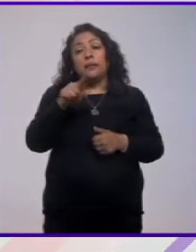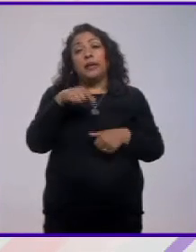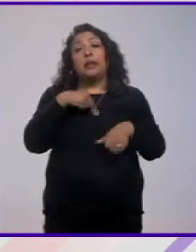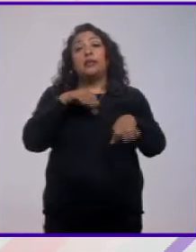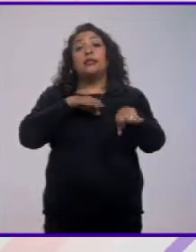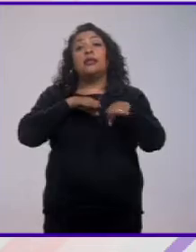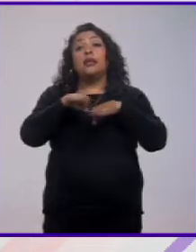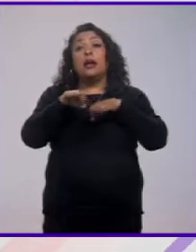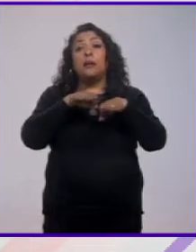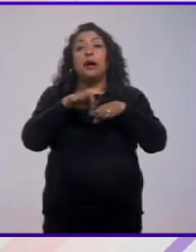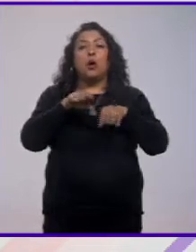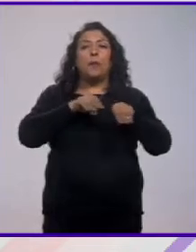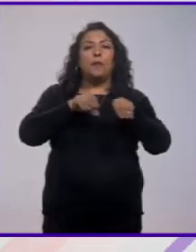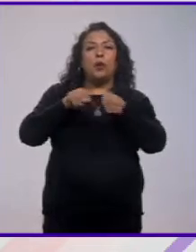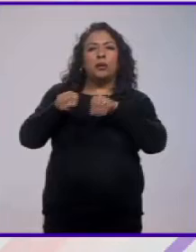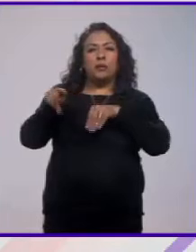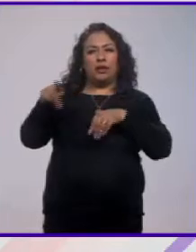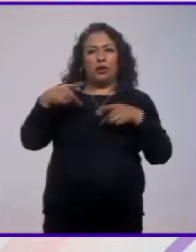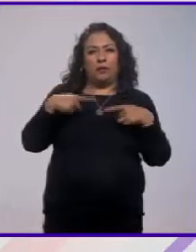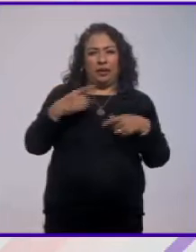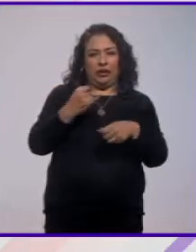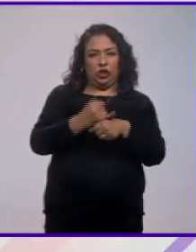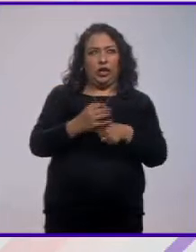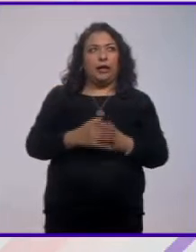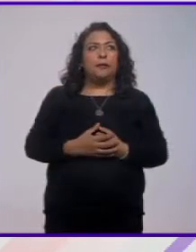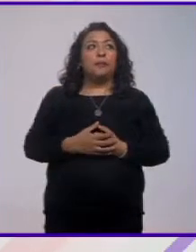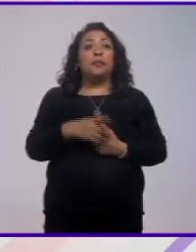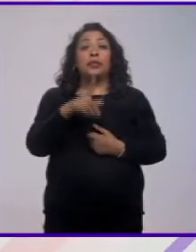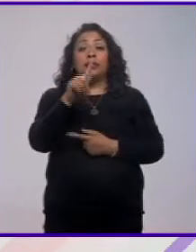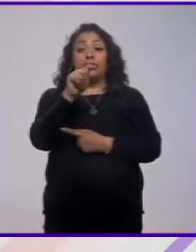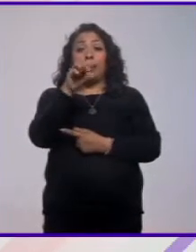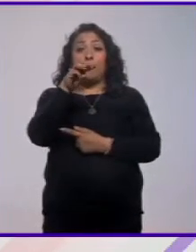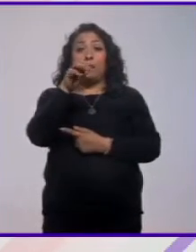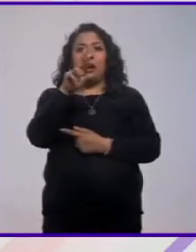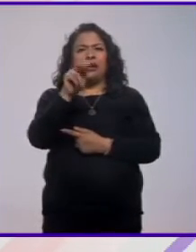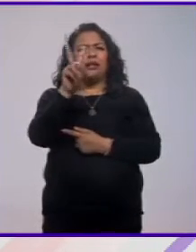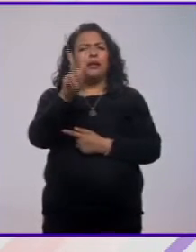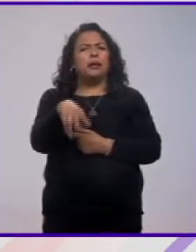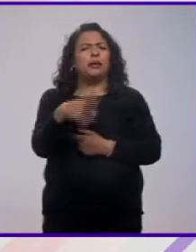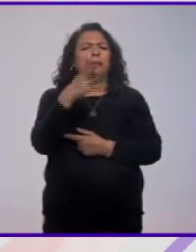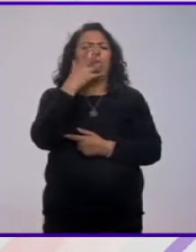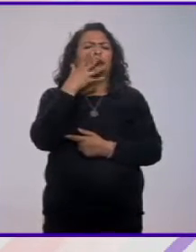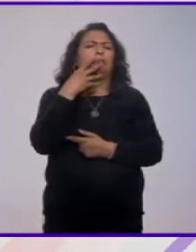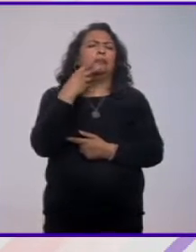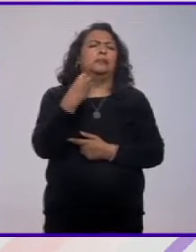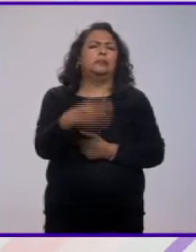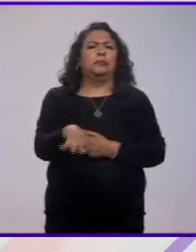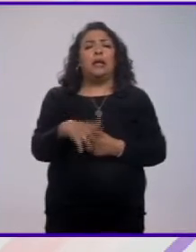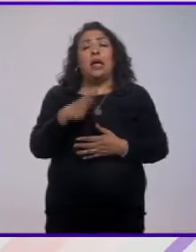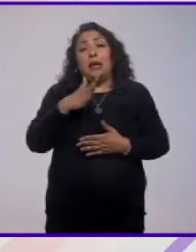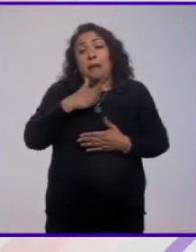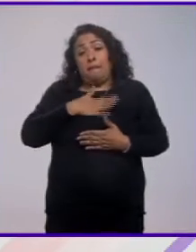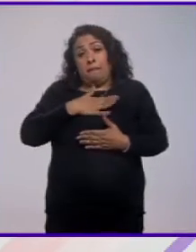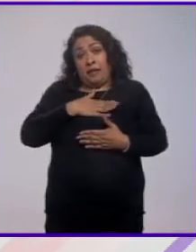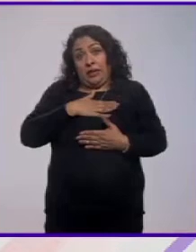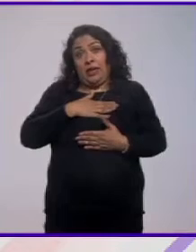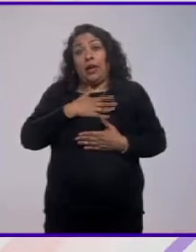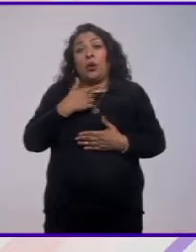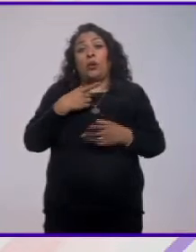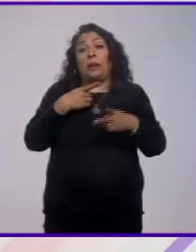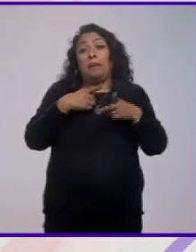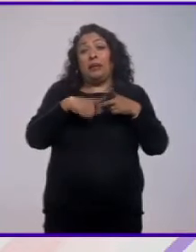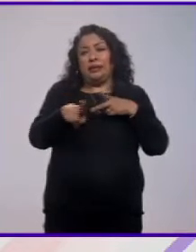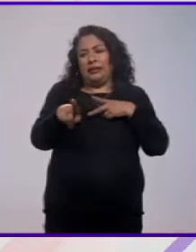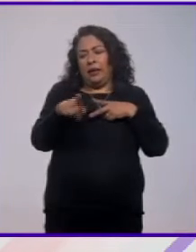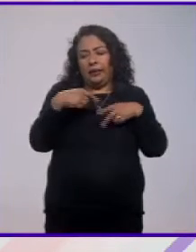trabajo motriz del personaje. Tamara es un personaje maravilloso que a mí desde las primeras